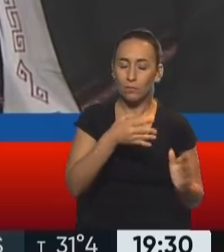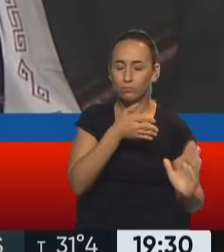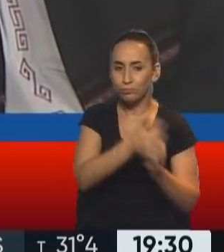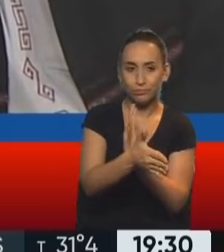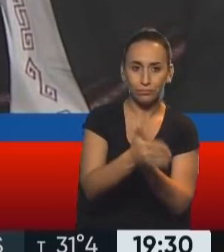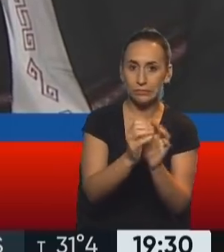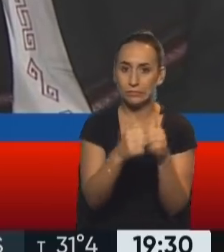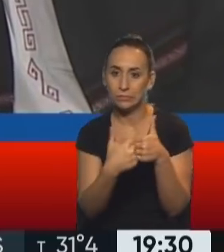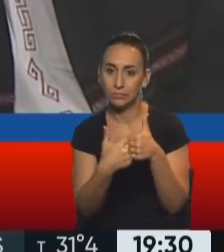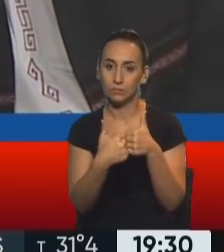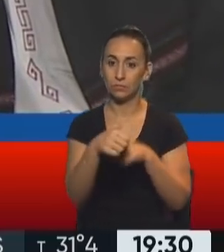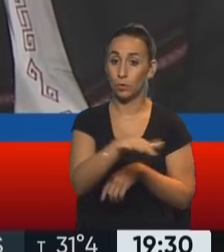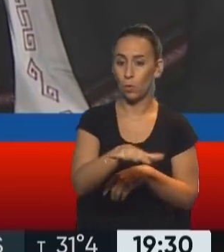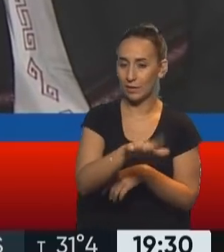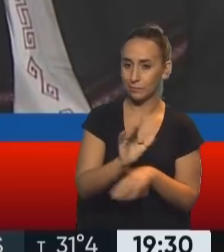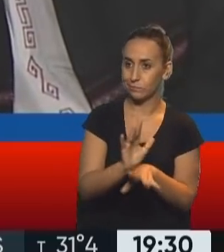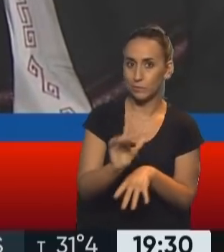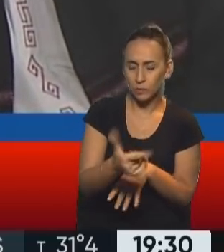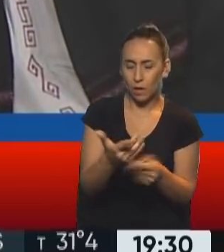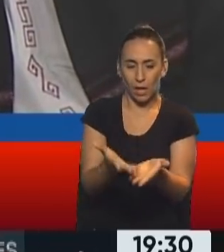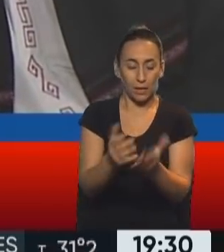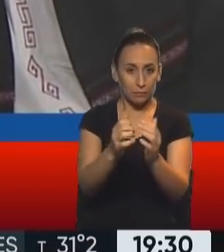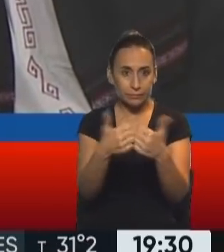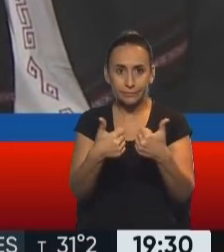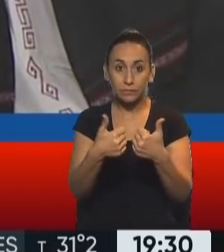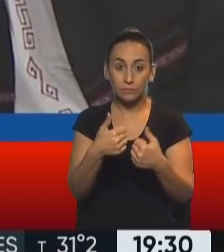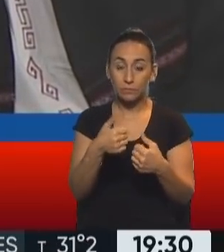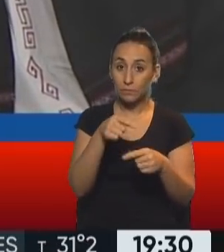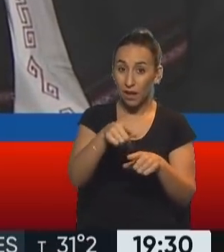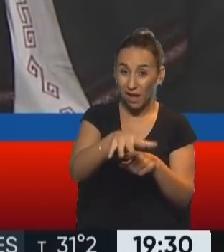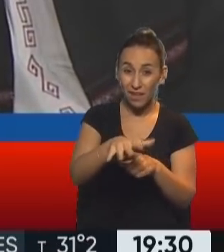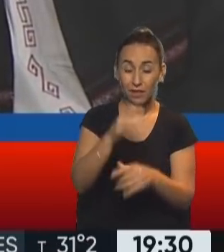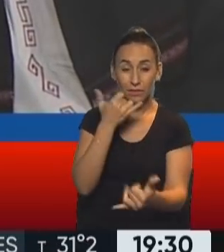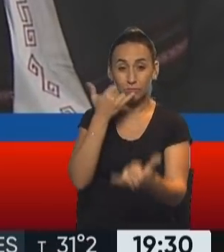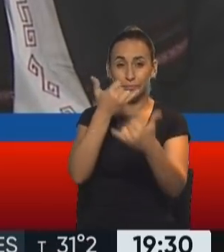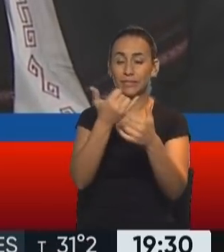inhóspito, donde hablar por teléfono era casi imposible.